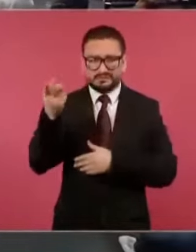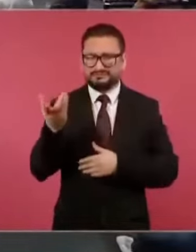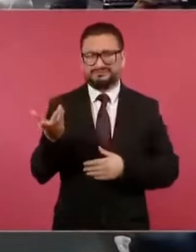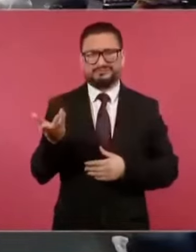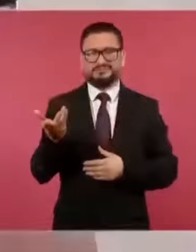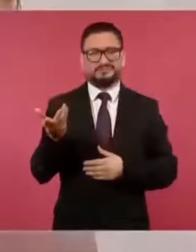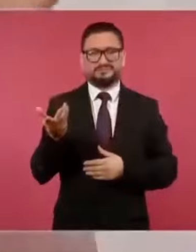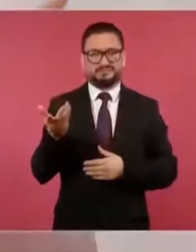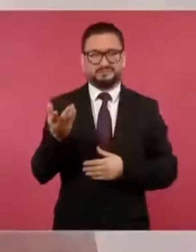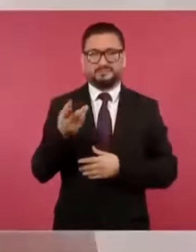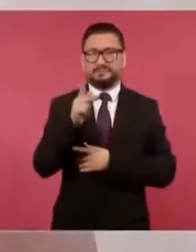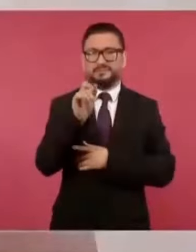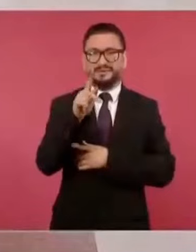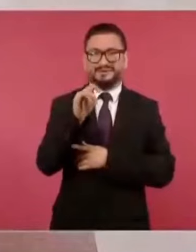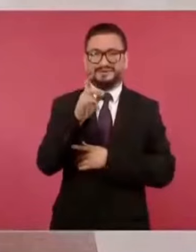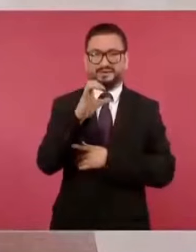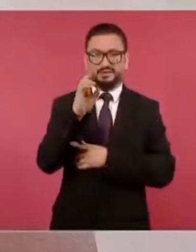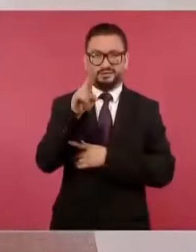de Panteló.